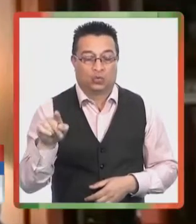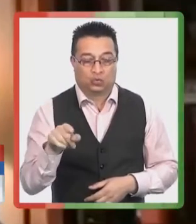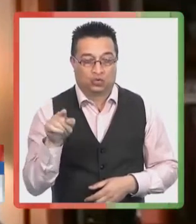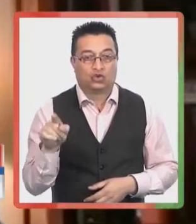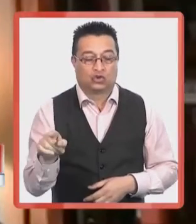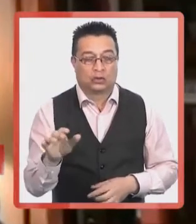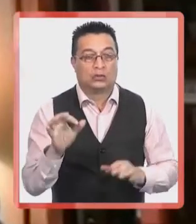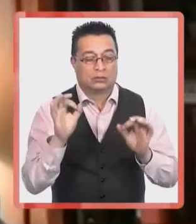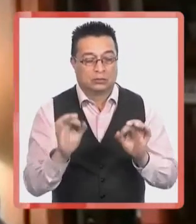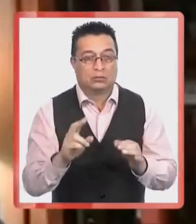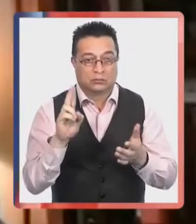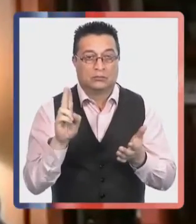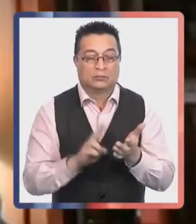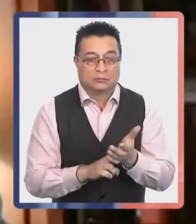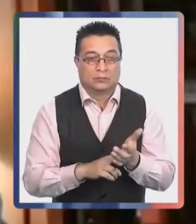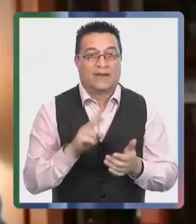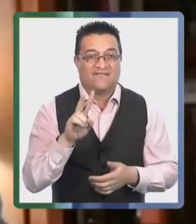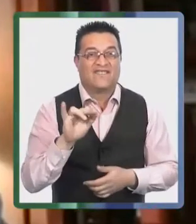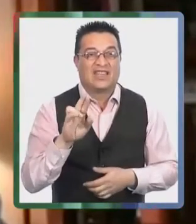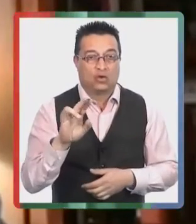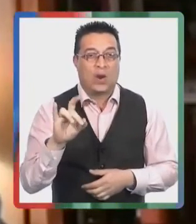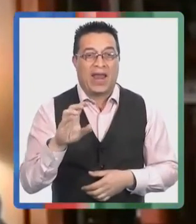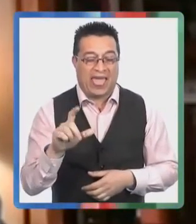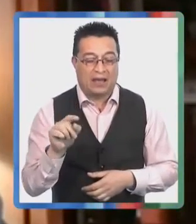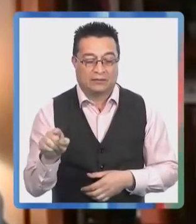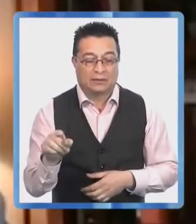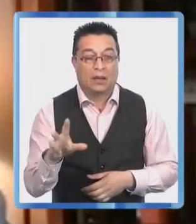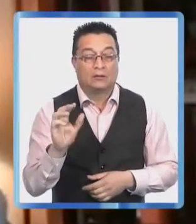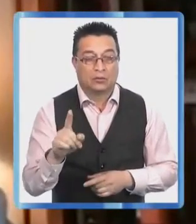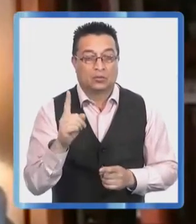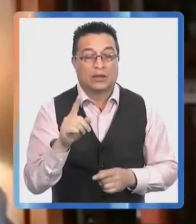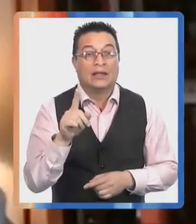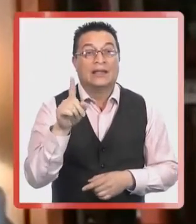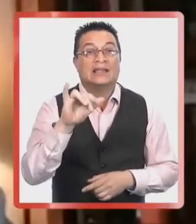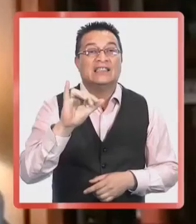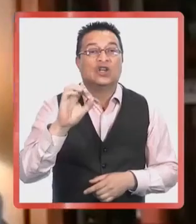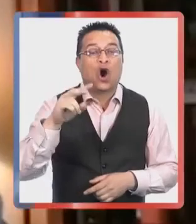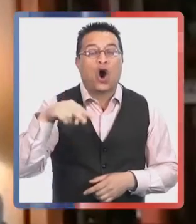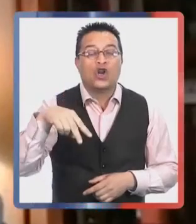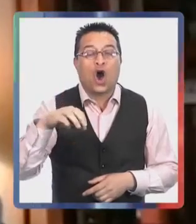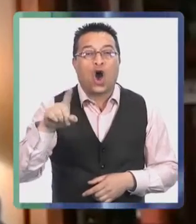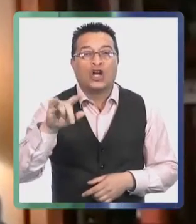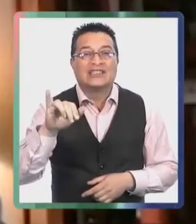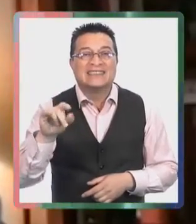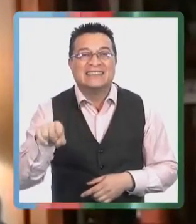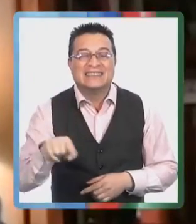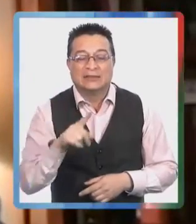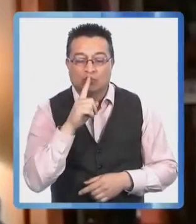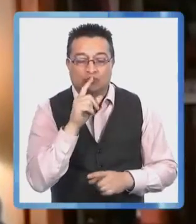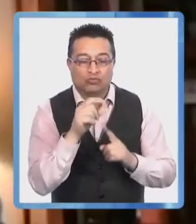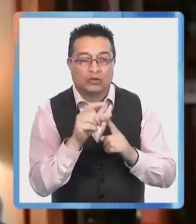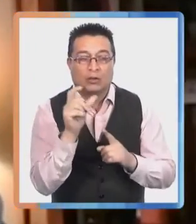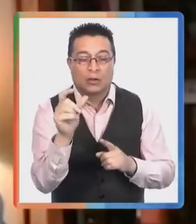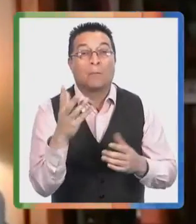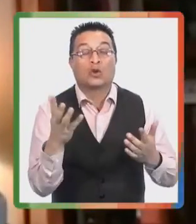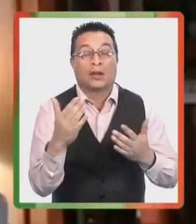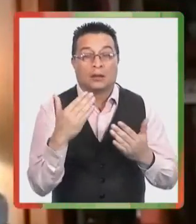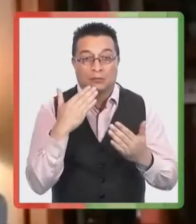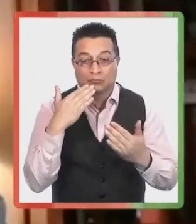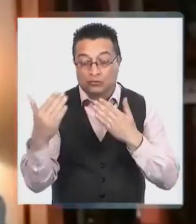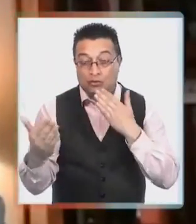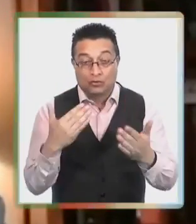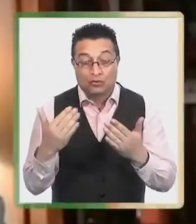viruela obviamente, y se llama una zoonosis. ¿Por qué se llama zoonosis? Porque